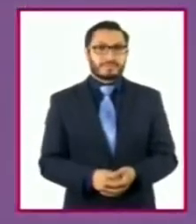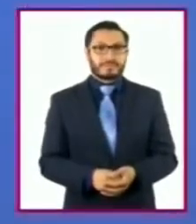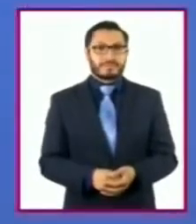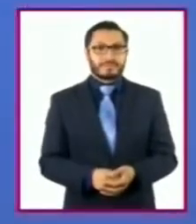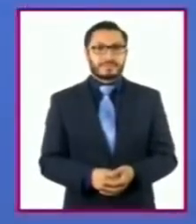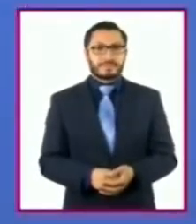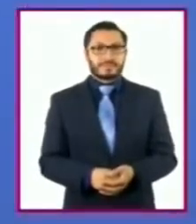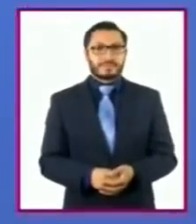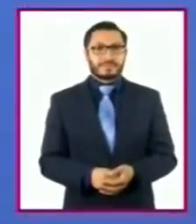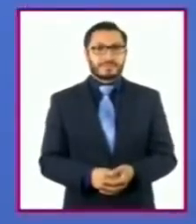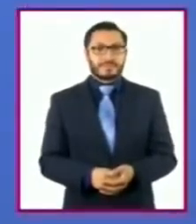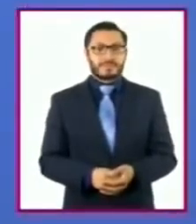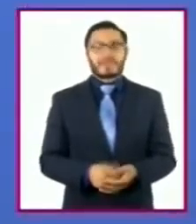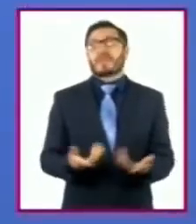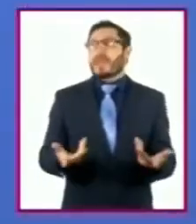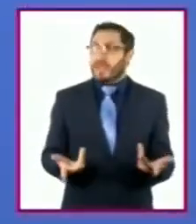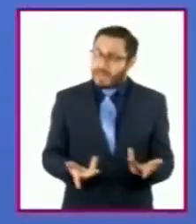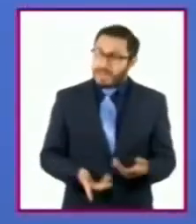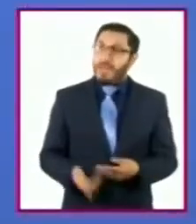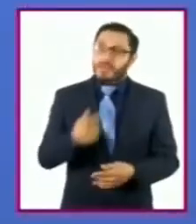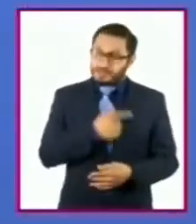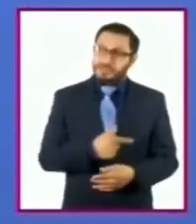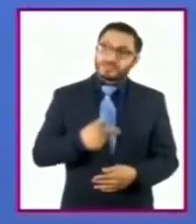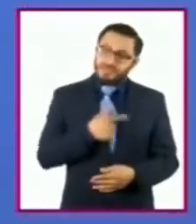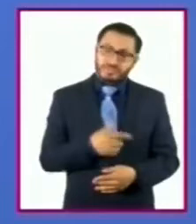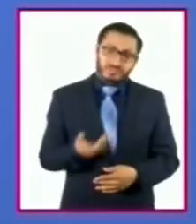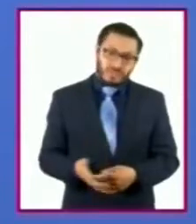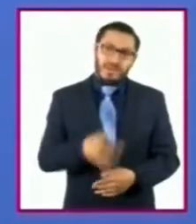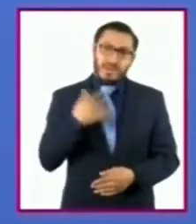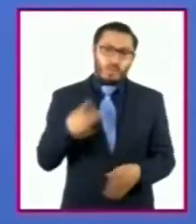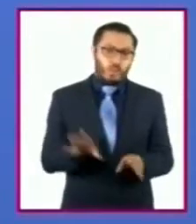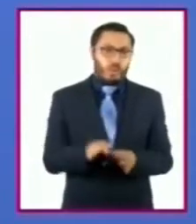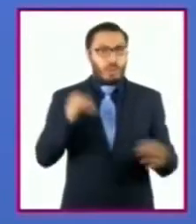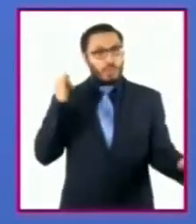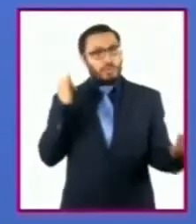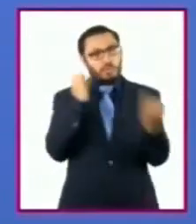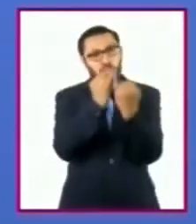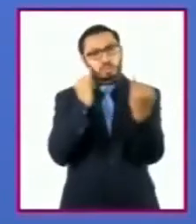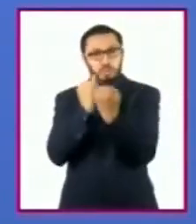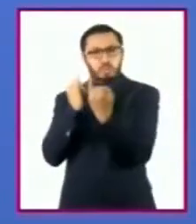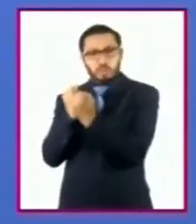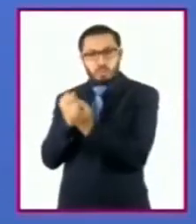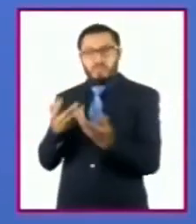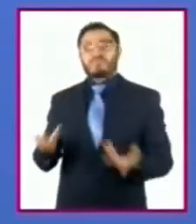República. ¿Qué tal? ¿Les gustó? ¿Se sienten identificados?